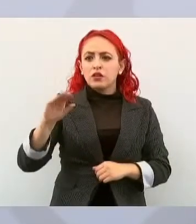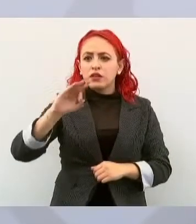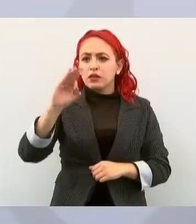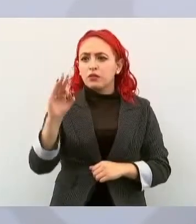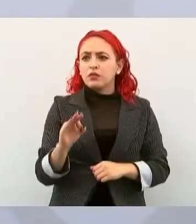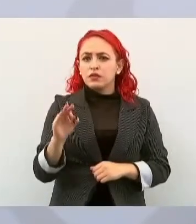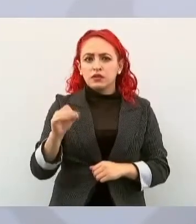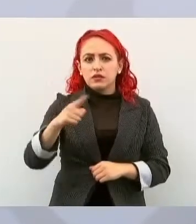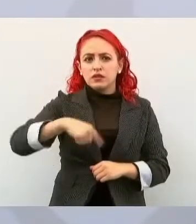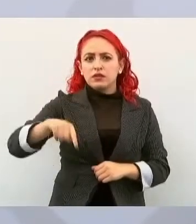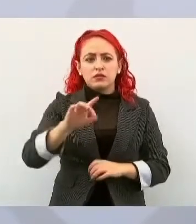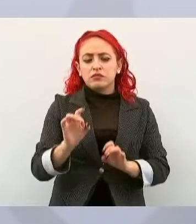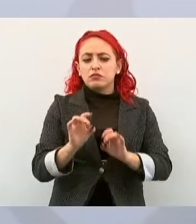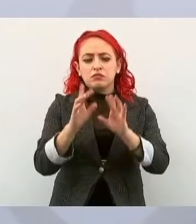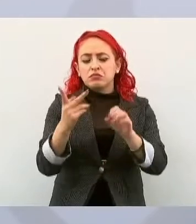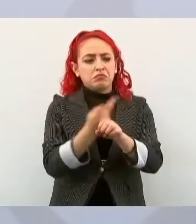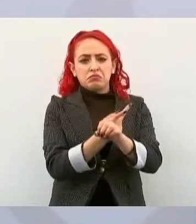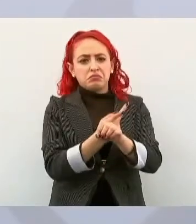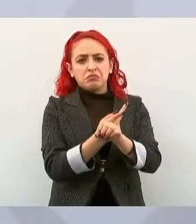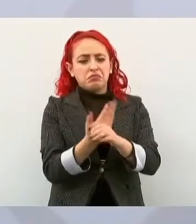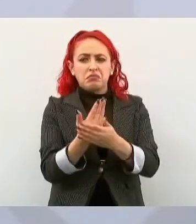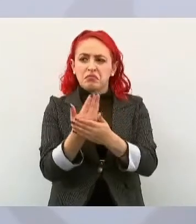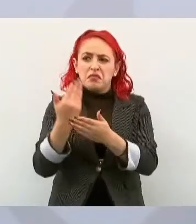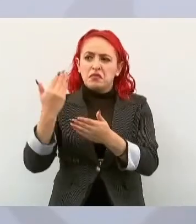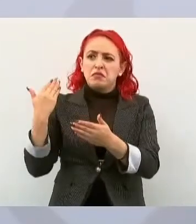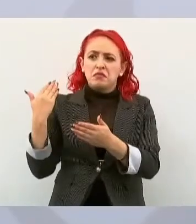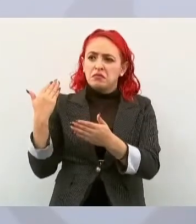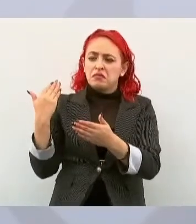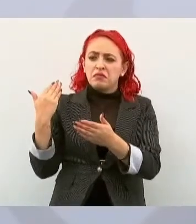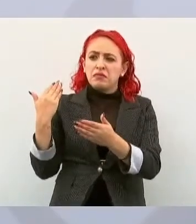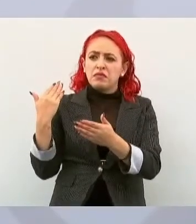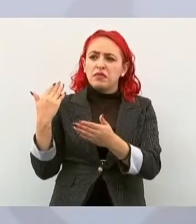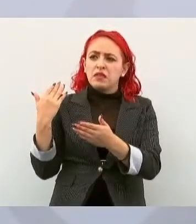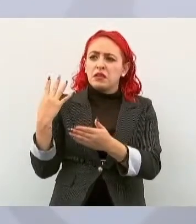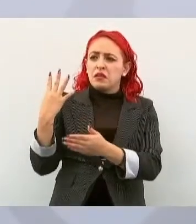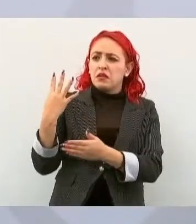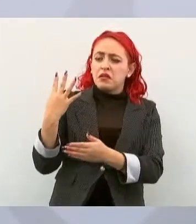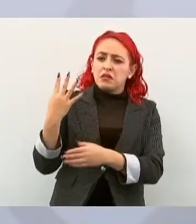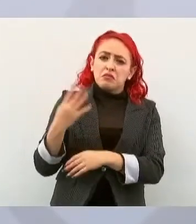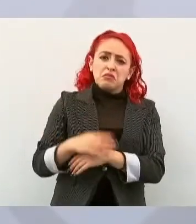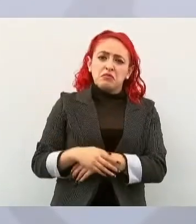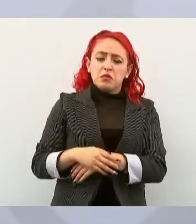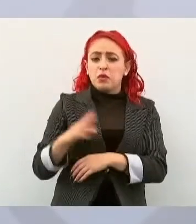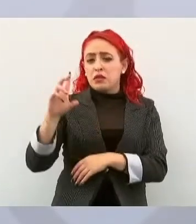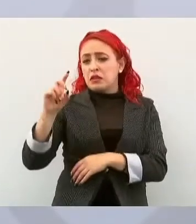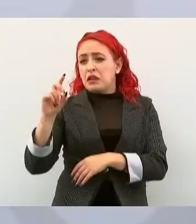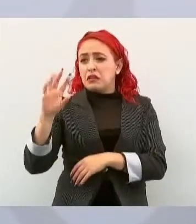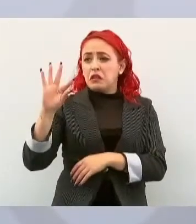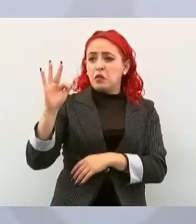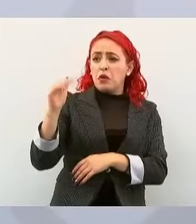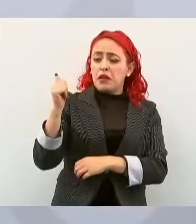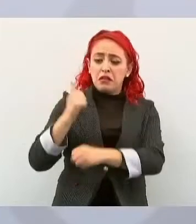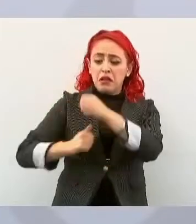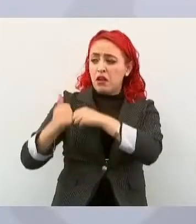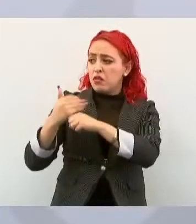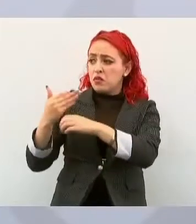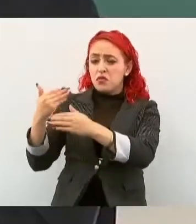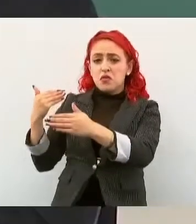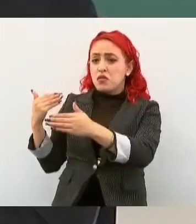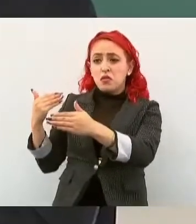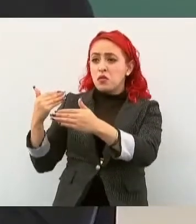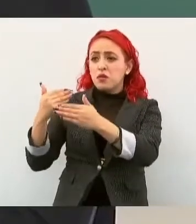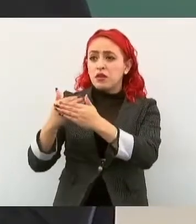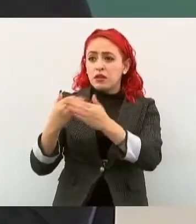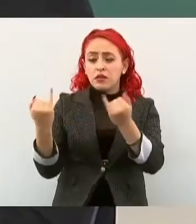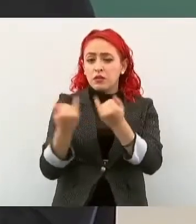90%. Esto no sucedía desde hacía 3-4 décadas. Y ya en la